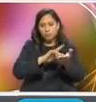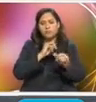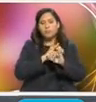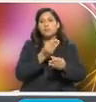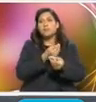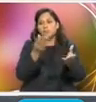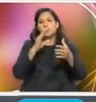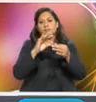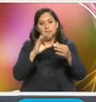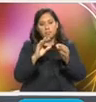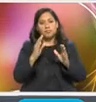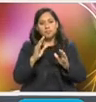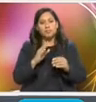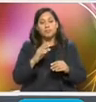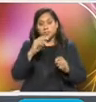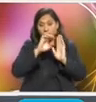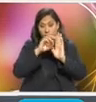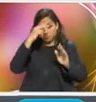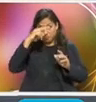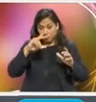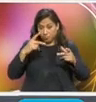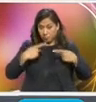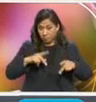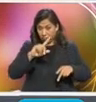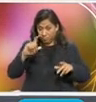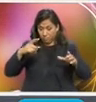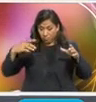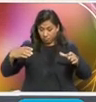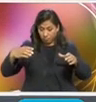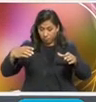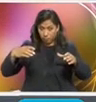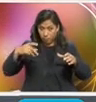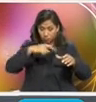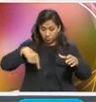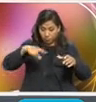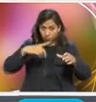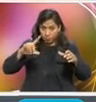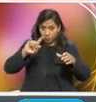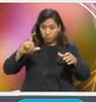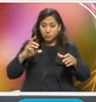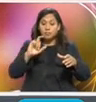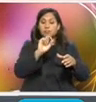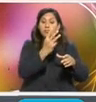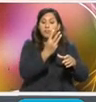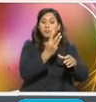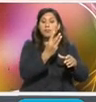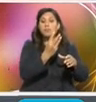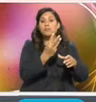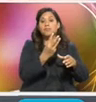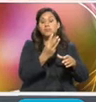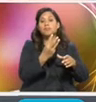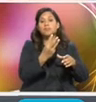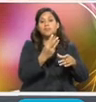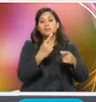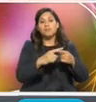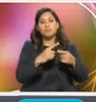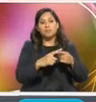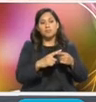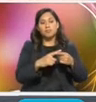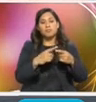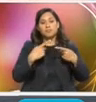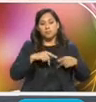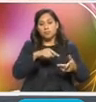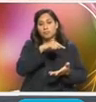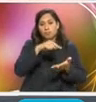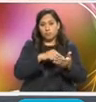al respecto. Si México estuviera compuesto por 100 personas, 23 de estas personas serían habitantes de